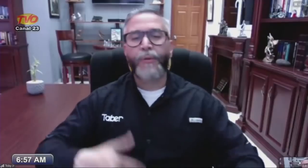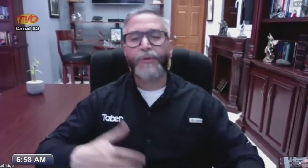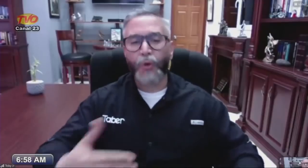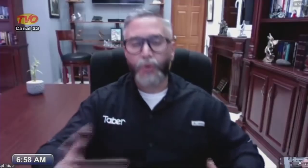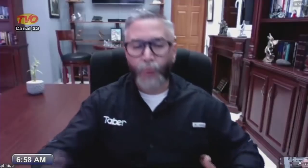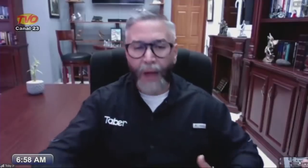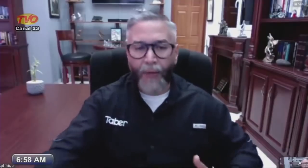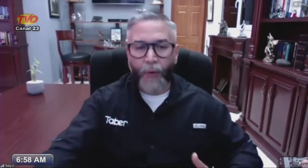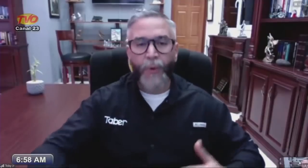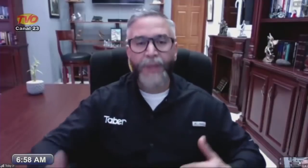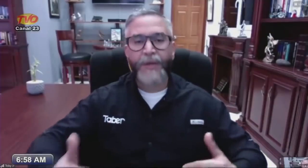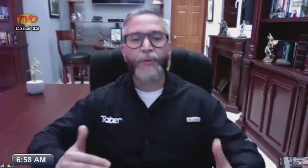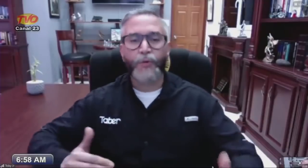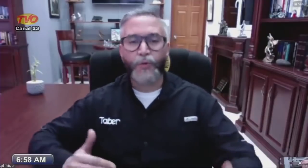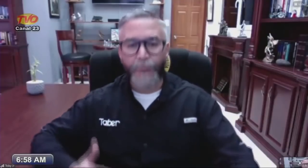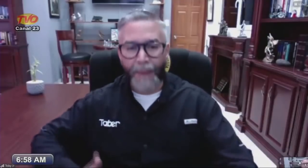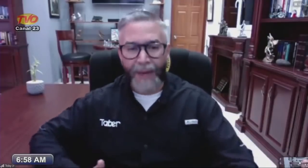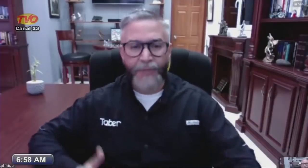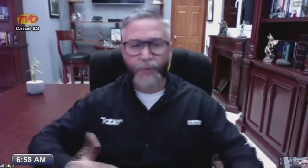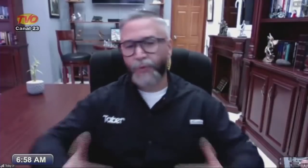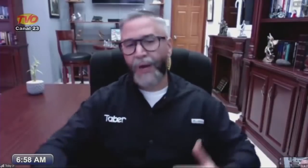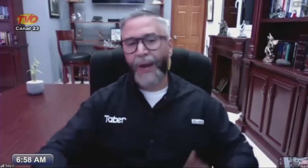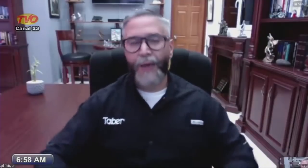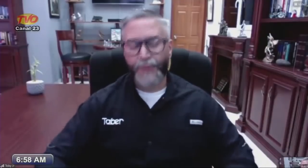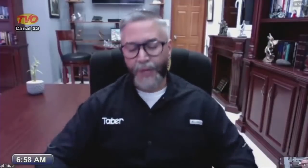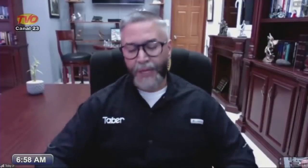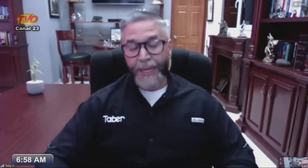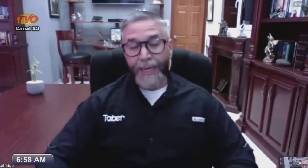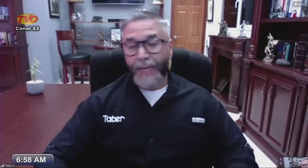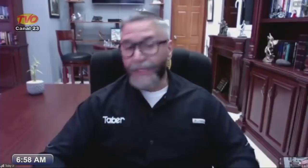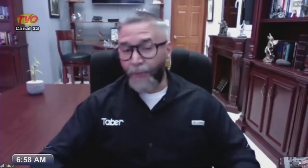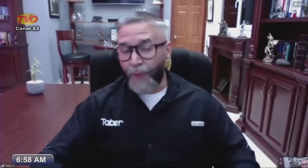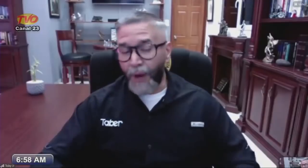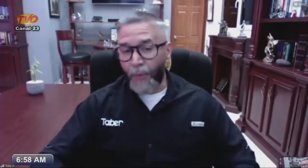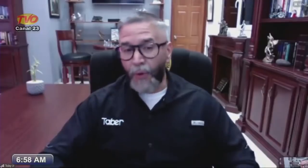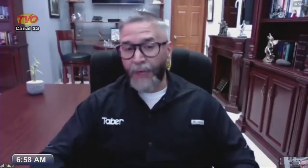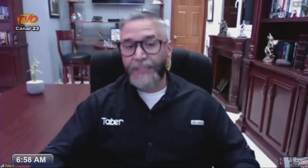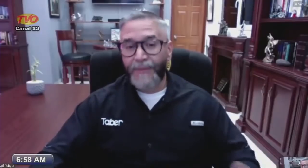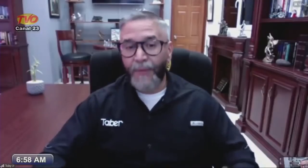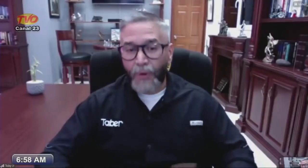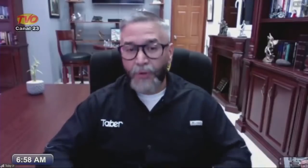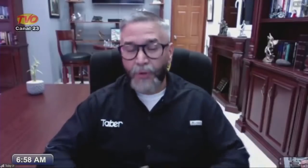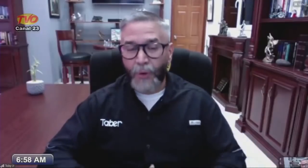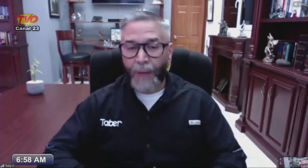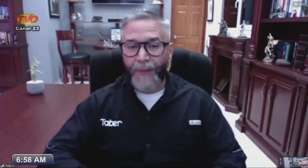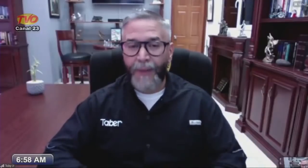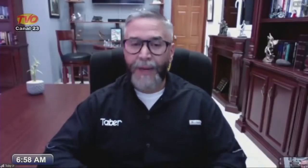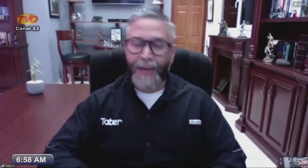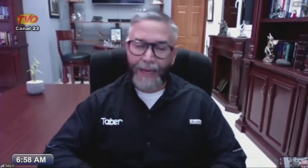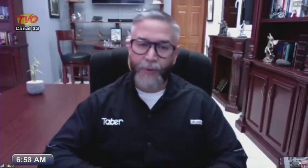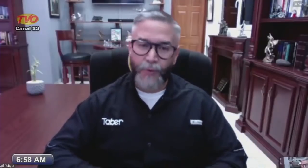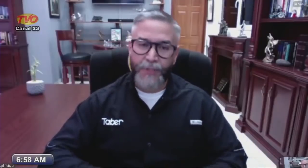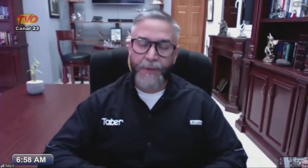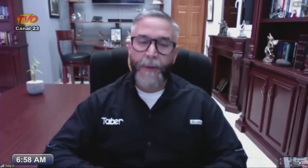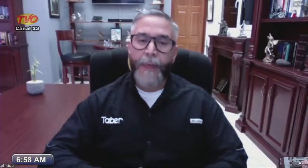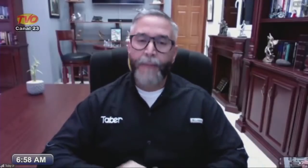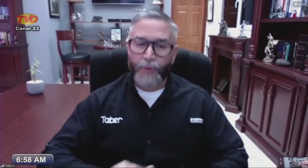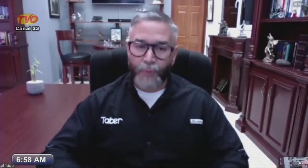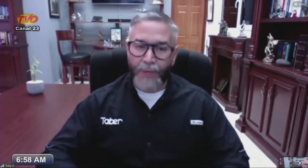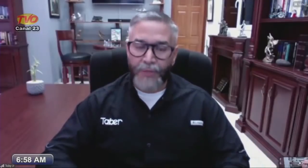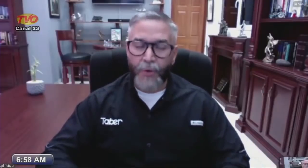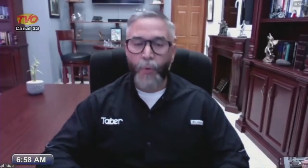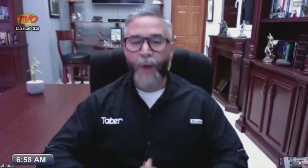veamos cómo vamos a consulado como les hagamos los papeles con sus traslados y así fue como recibimos nosotros la pandemia aquel entonces